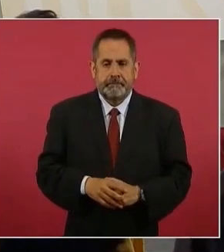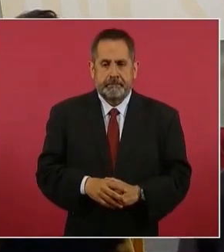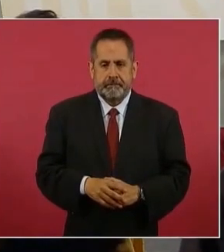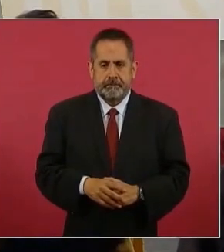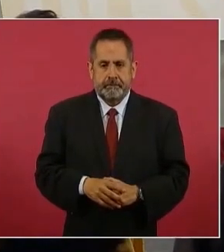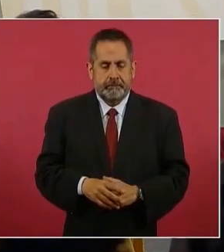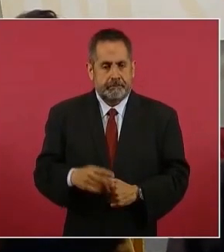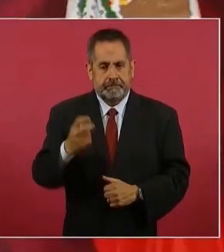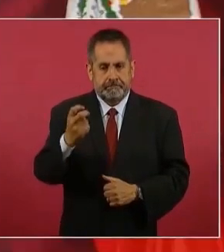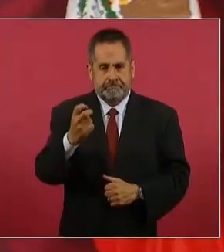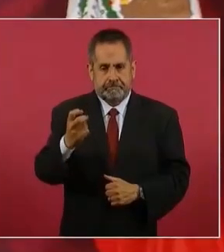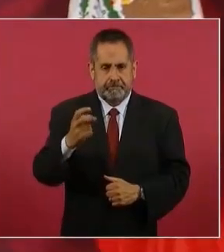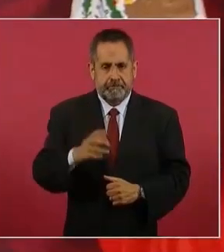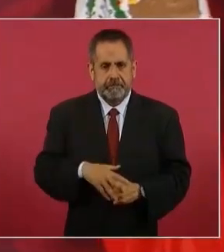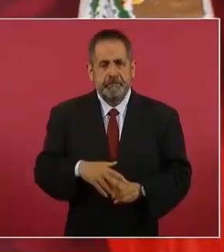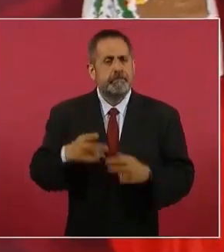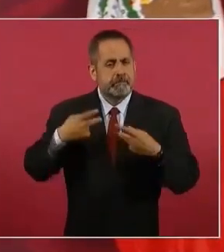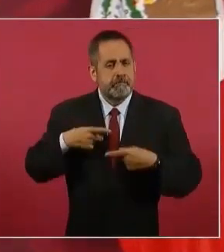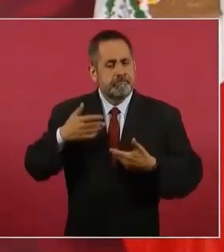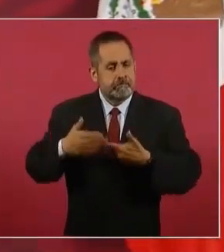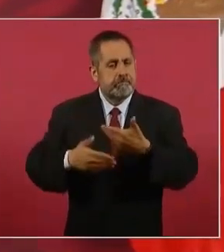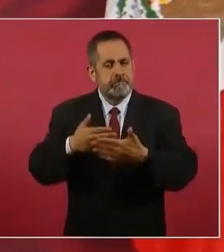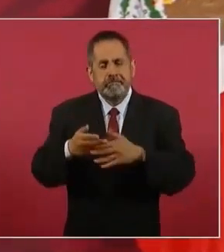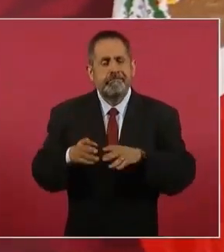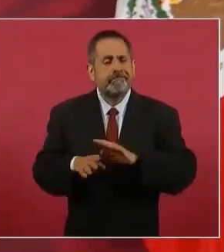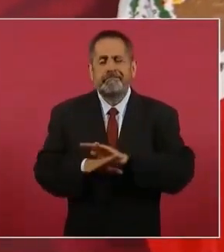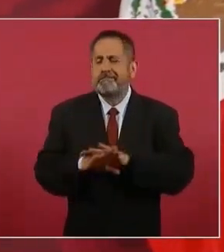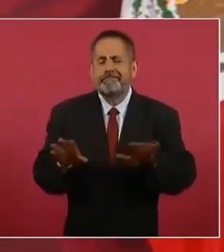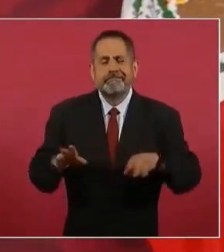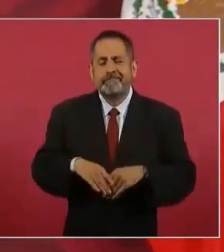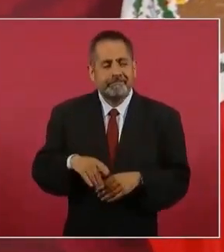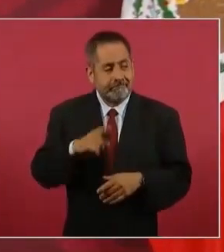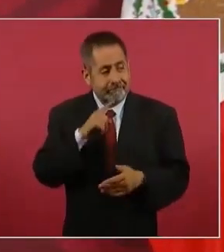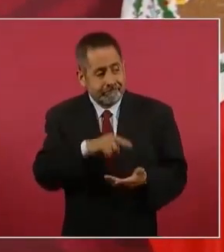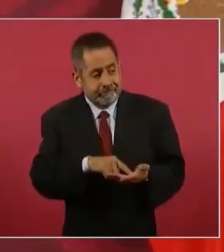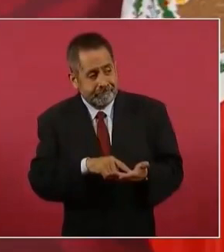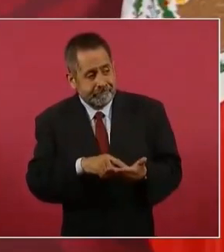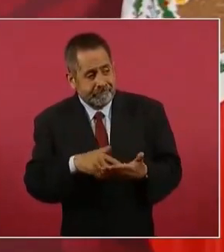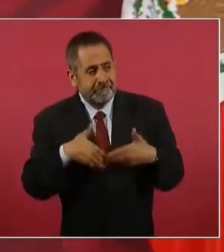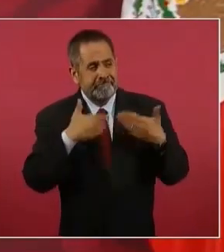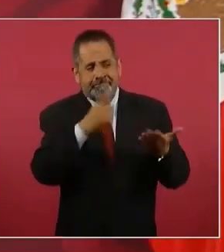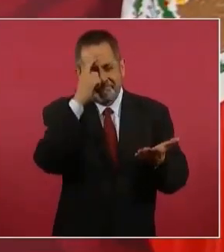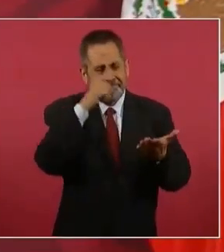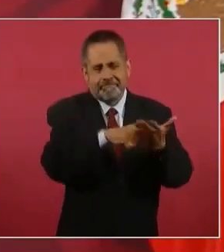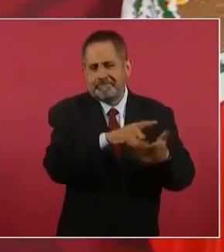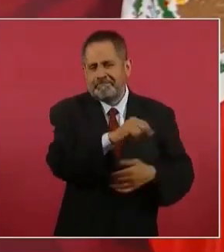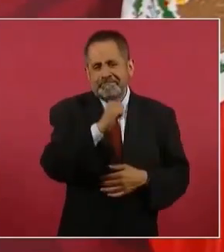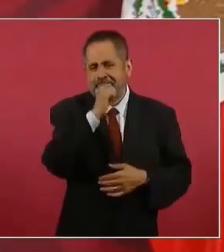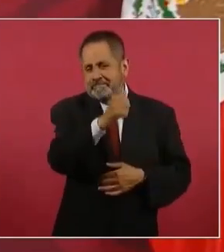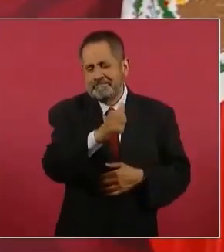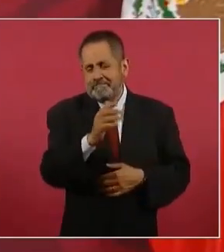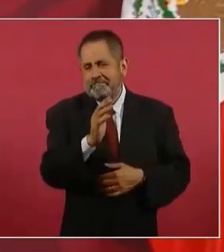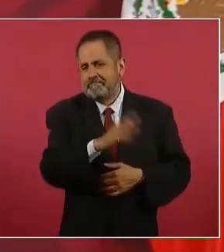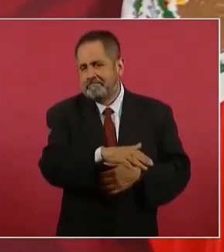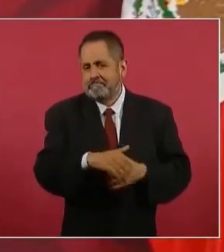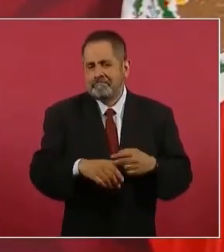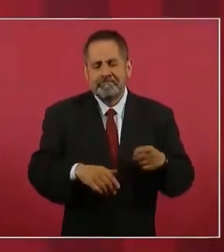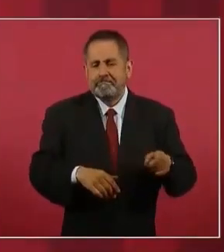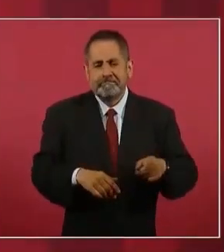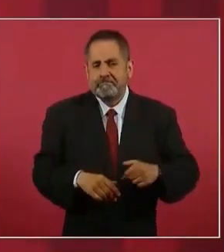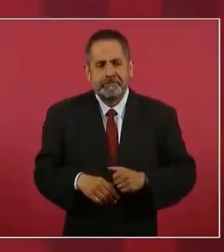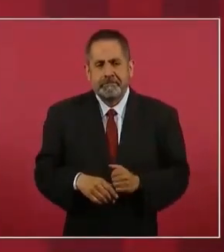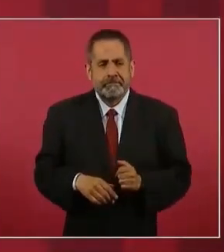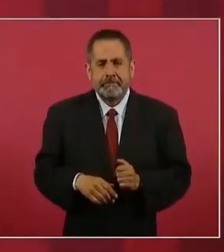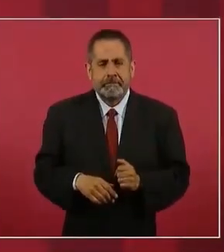Por eso, pues la gente ya no les cree, a pesar de